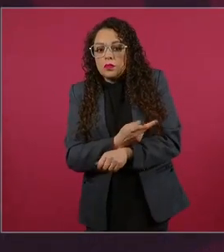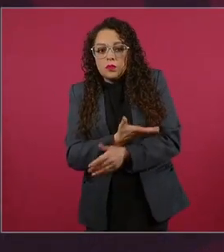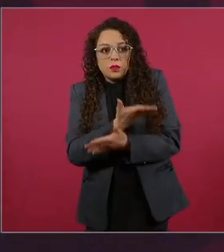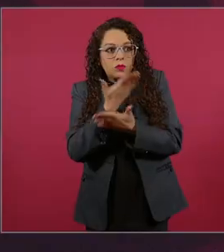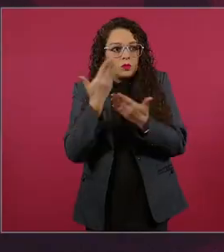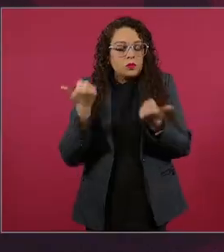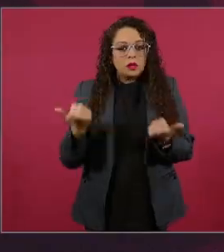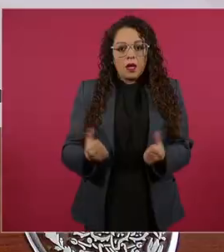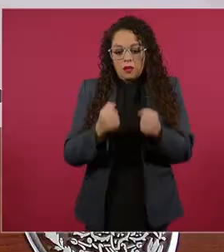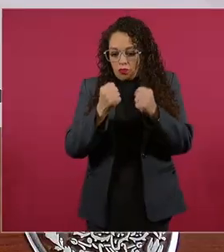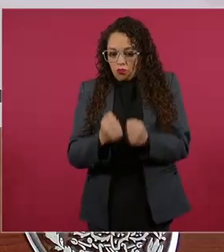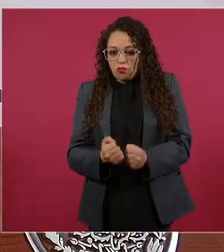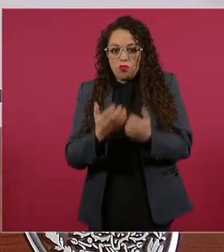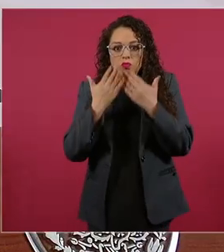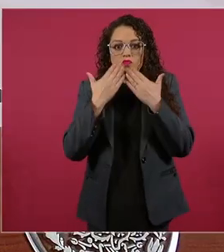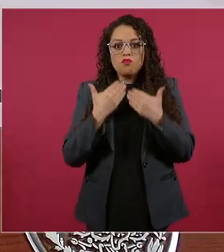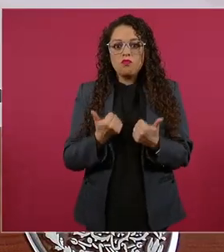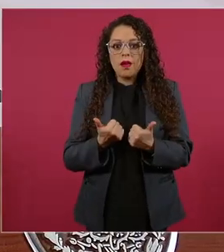Pues es algo